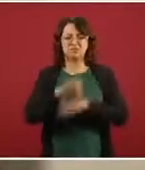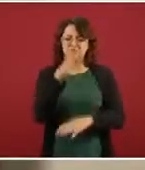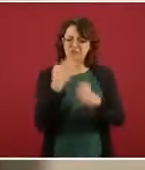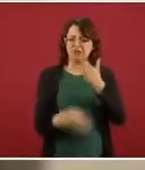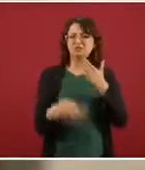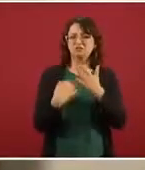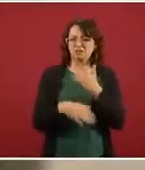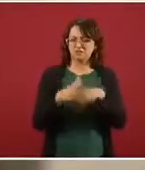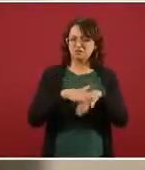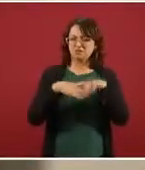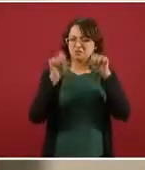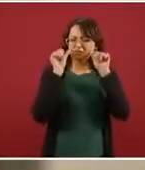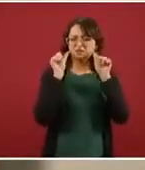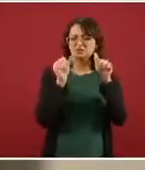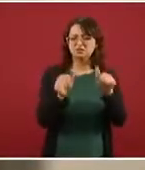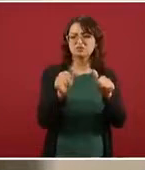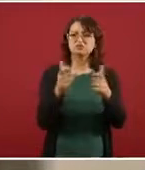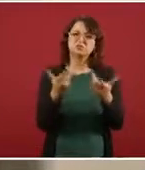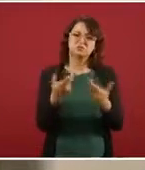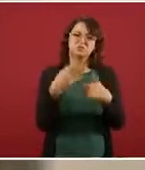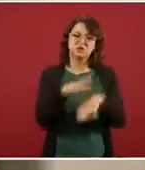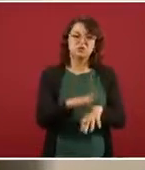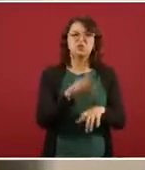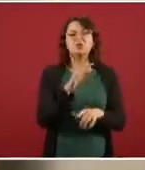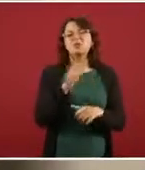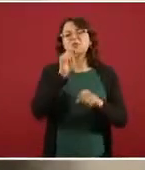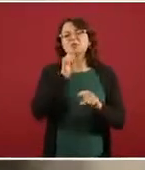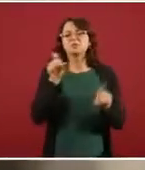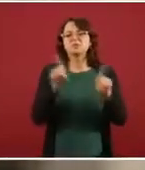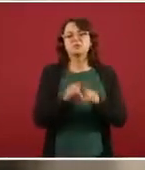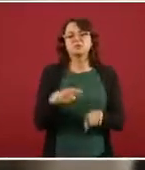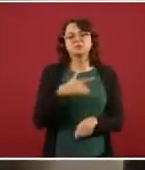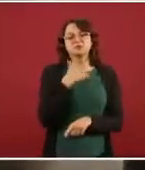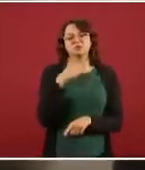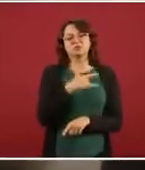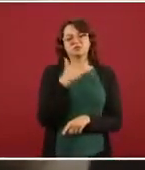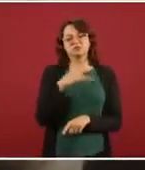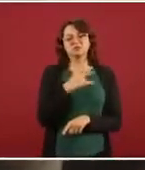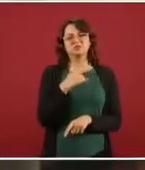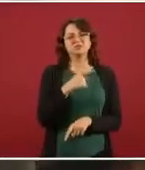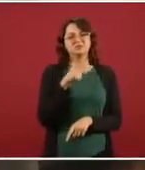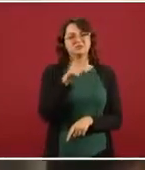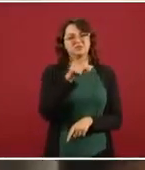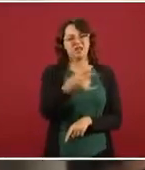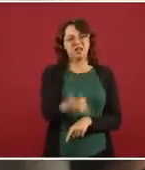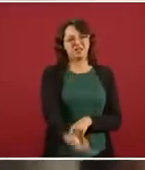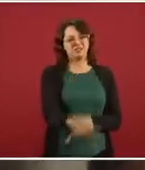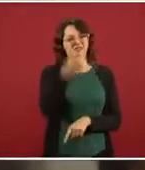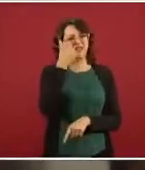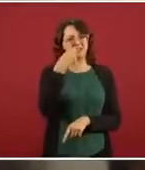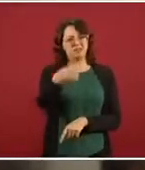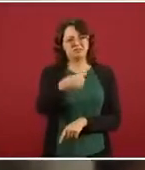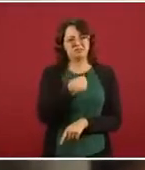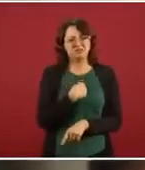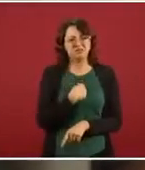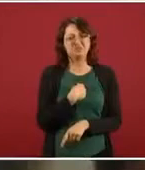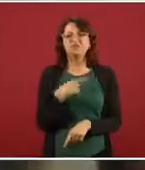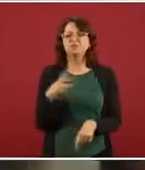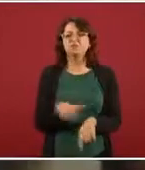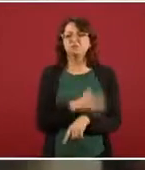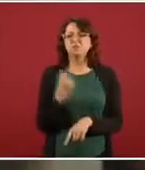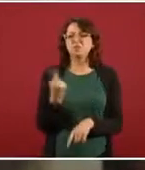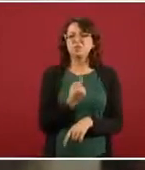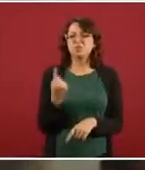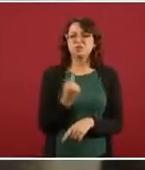este caso, los bancos. Y también me llamó mucho la atención el hecho de que me hayan llamado, porque era su modo